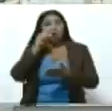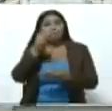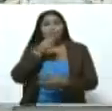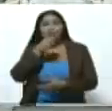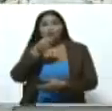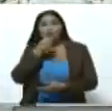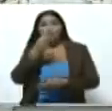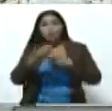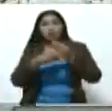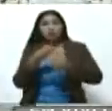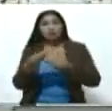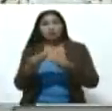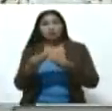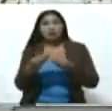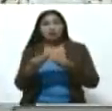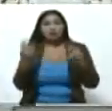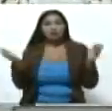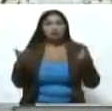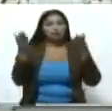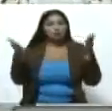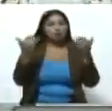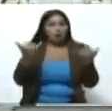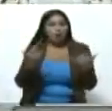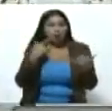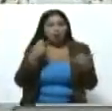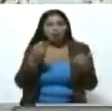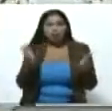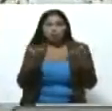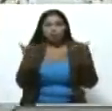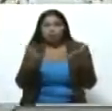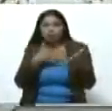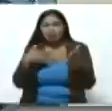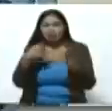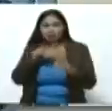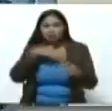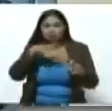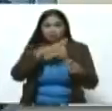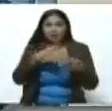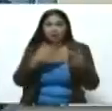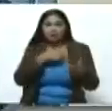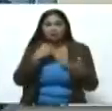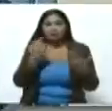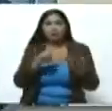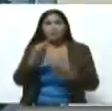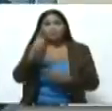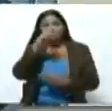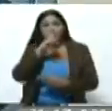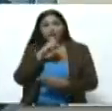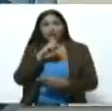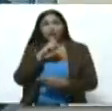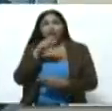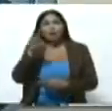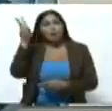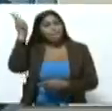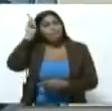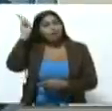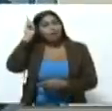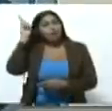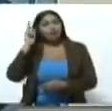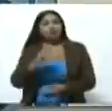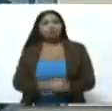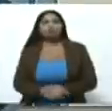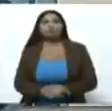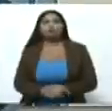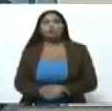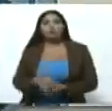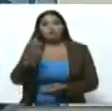por cometer apología al magnicidio recientemente. A principios de este año en Perú, la Fiscalía de ese país inició